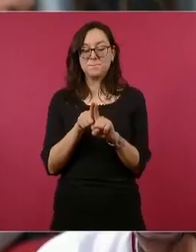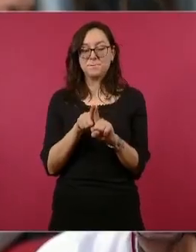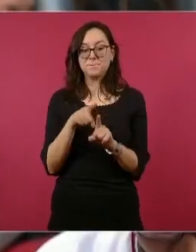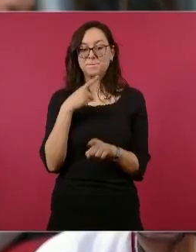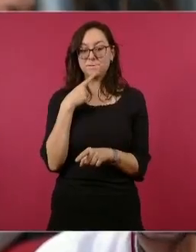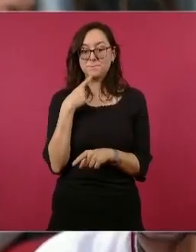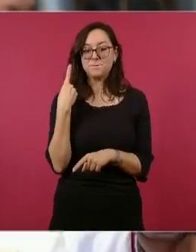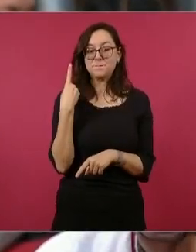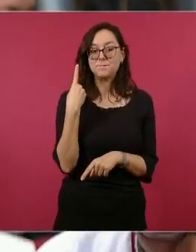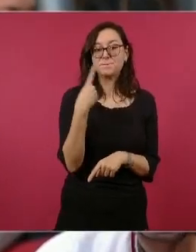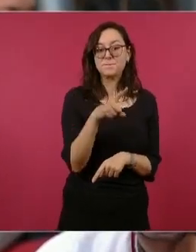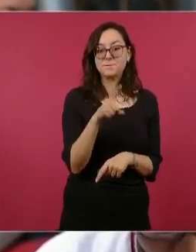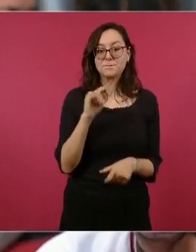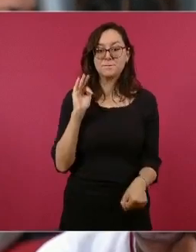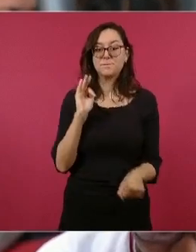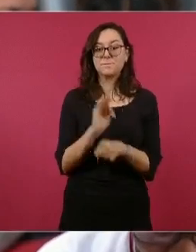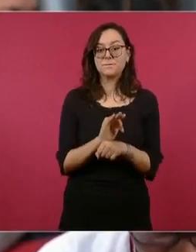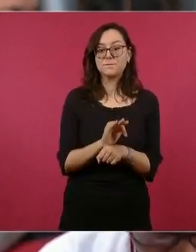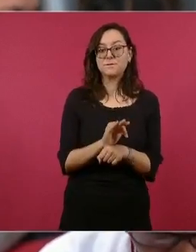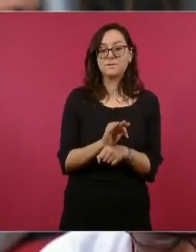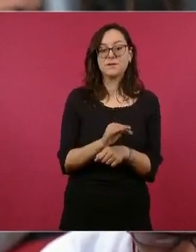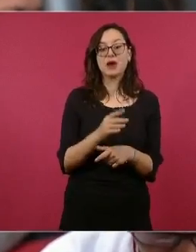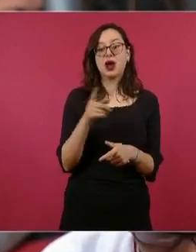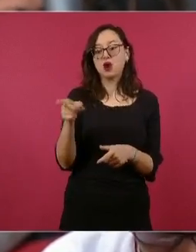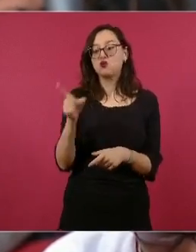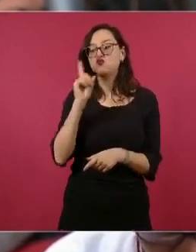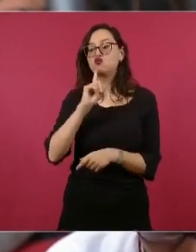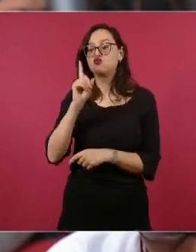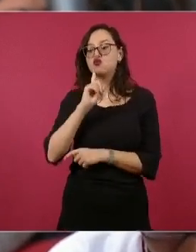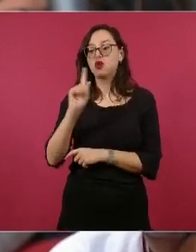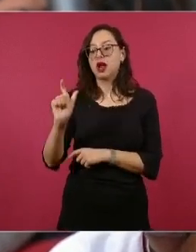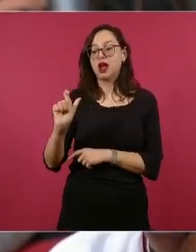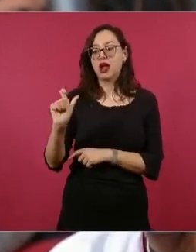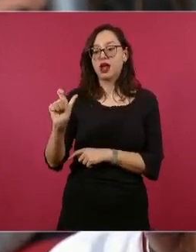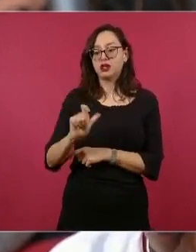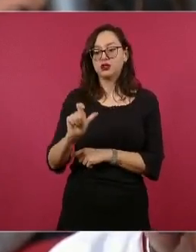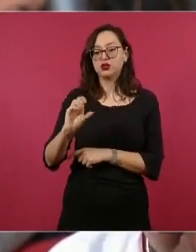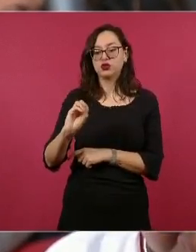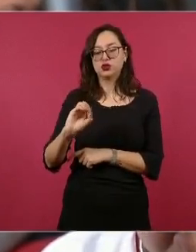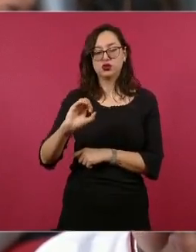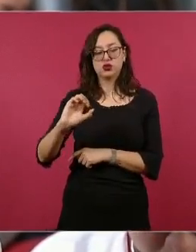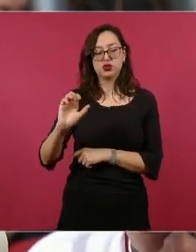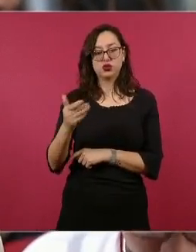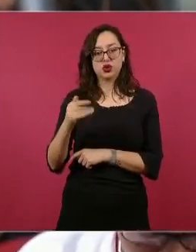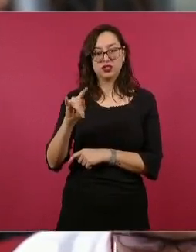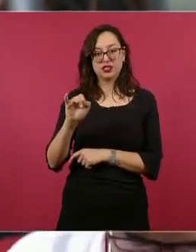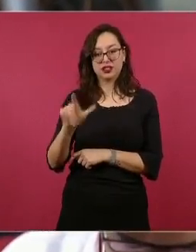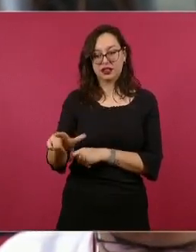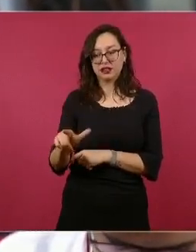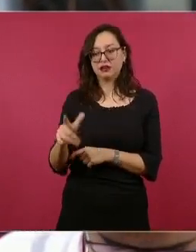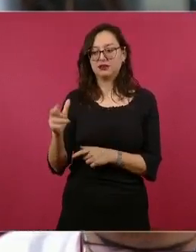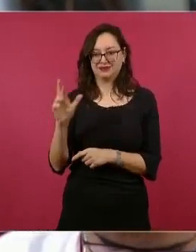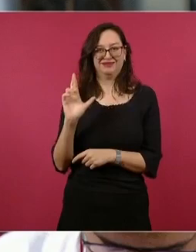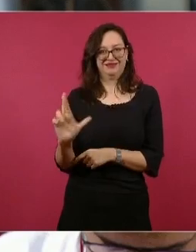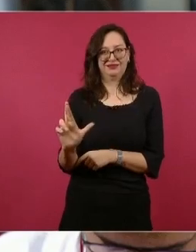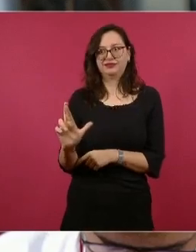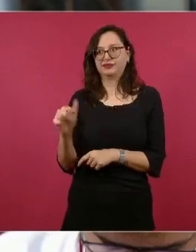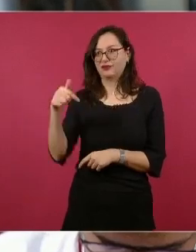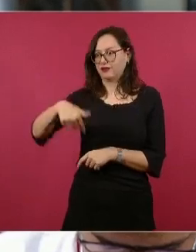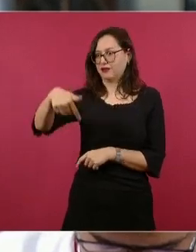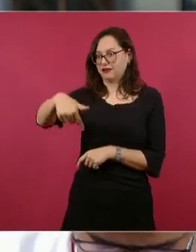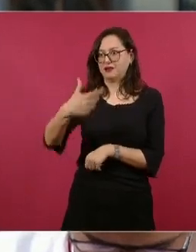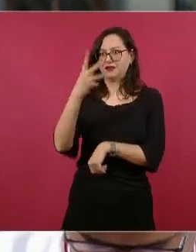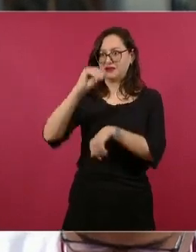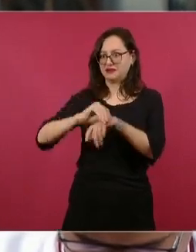para que Xochitl Galvez entrara a esta conferencia de prensa entonces claramente hay un sesgo un sesgo a favor de esta